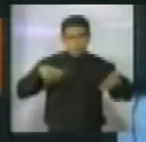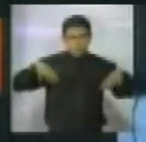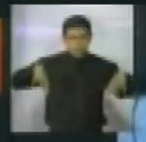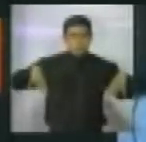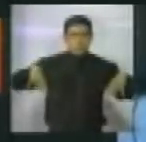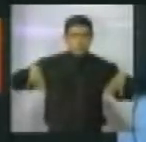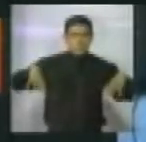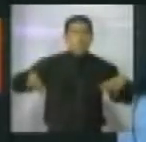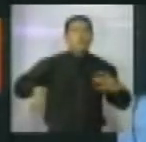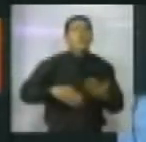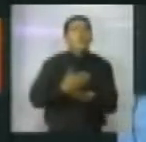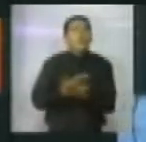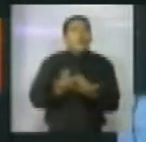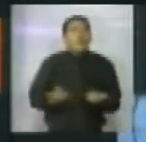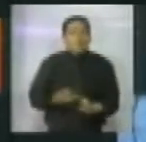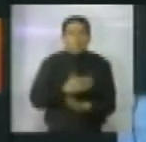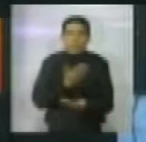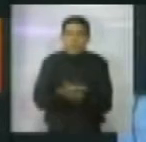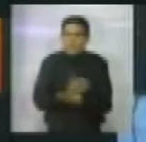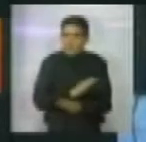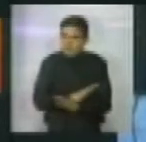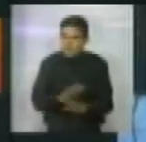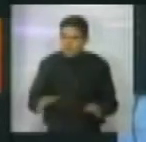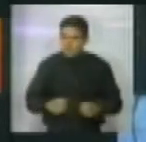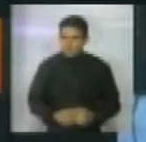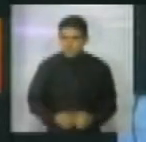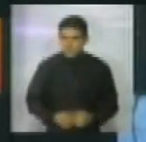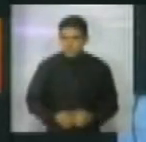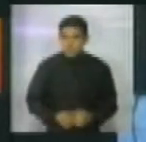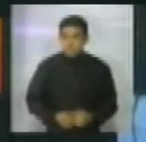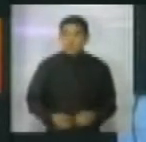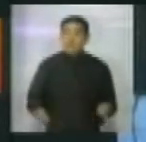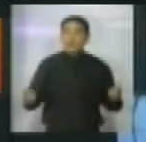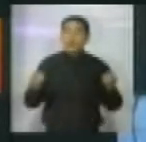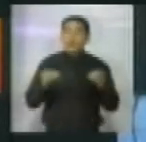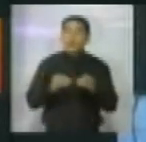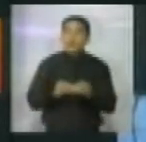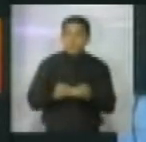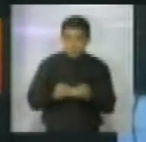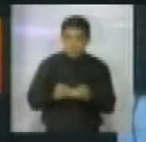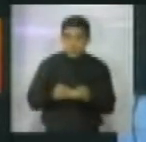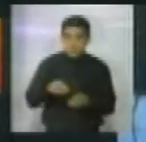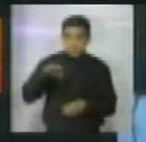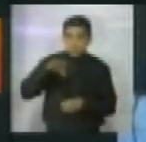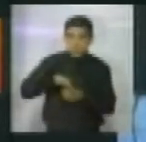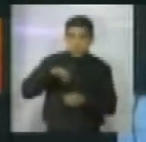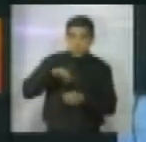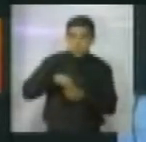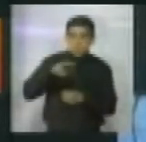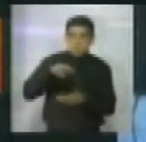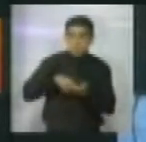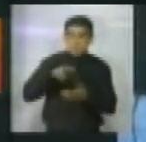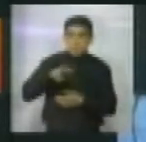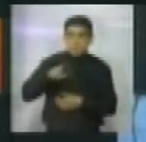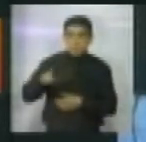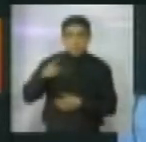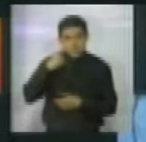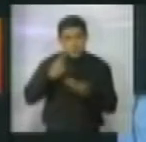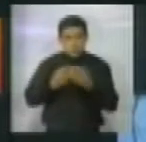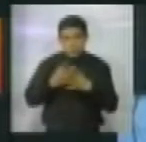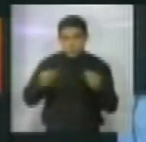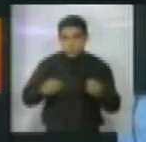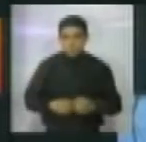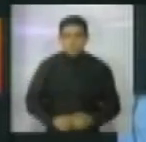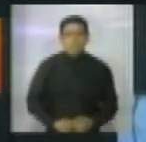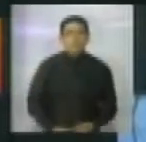una propuesta, la cual se pondría también junto con las elecciones del año 2021.